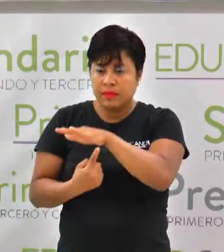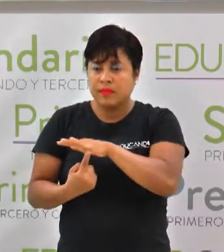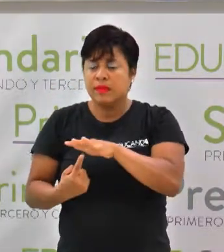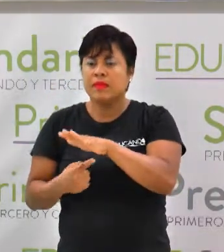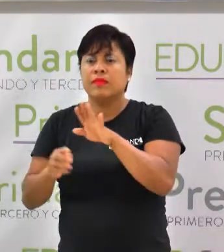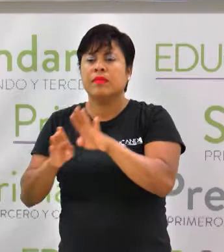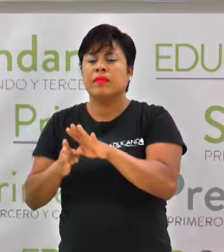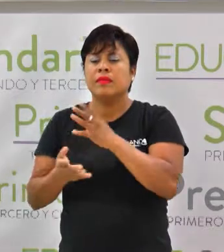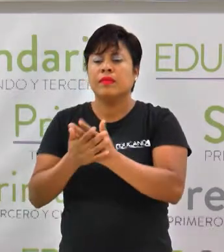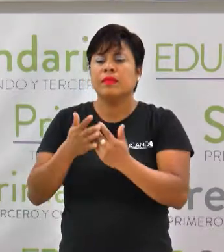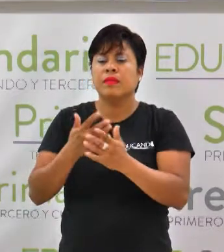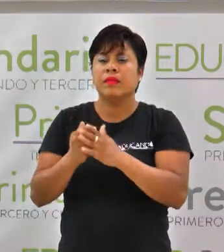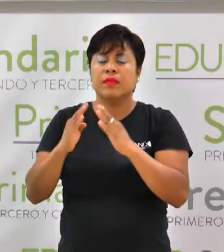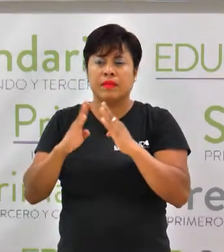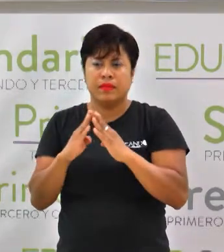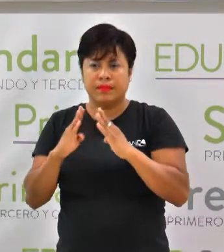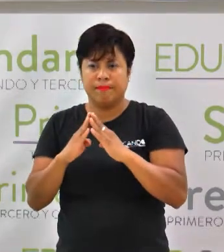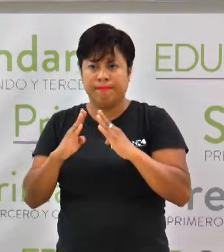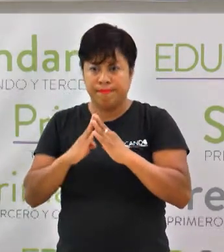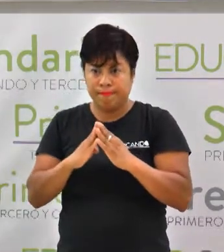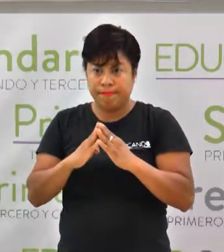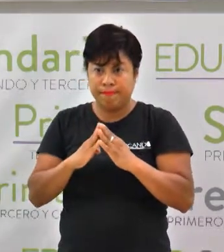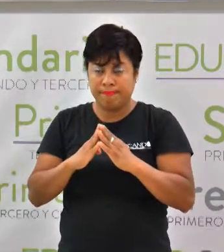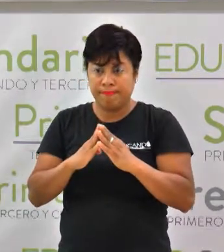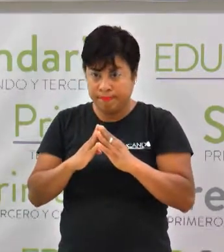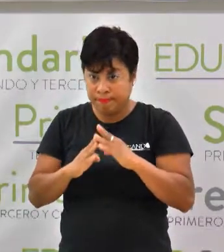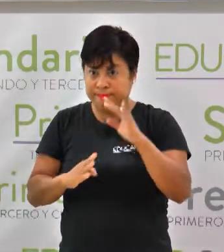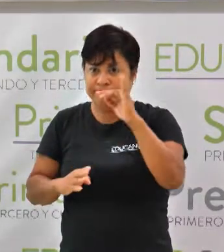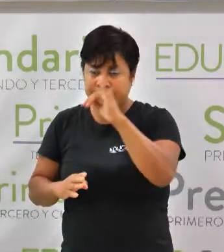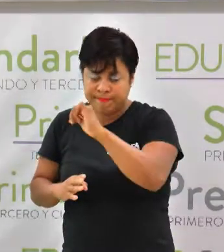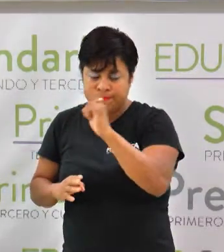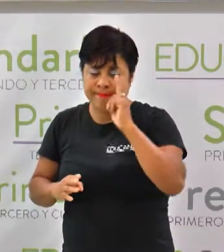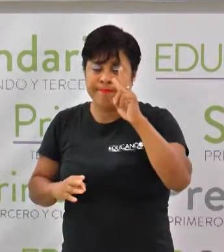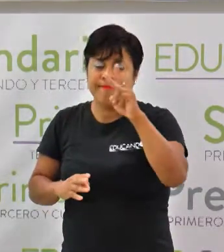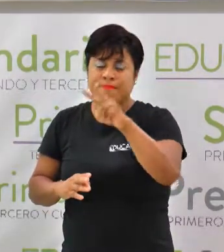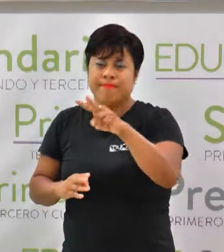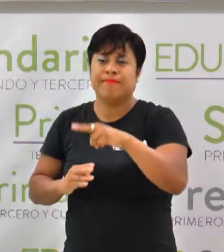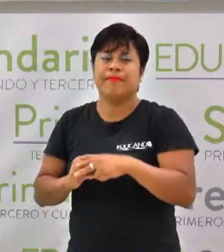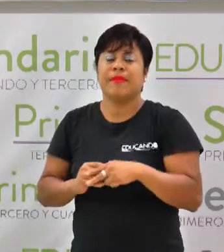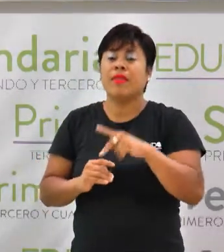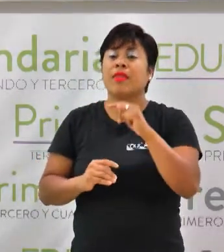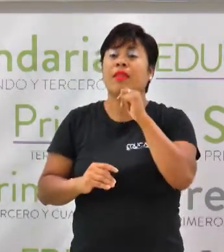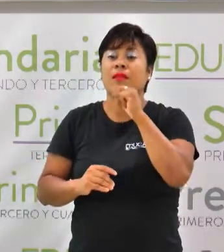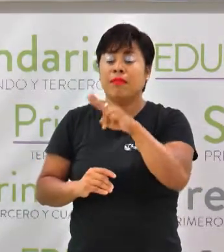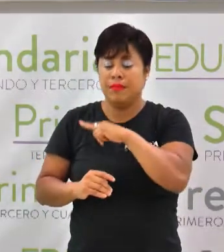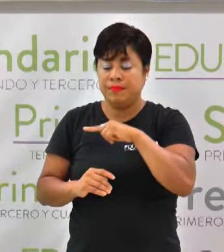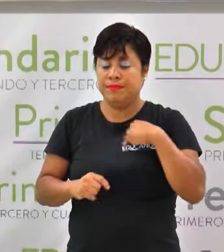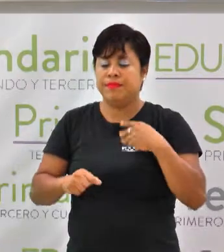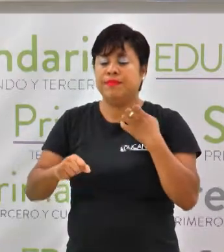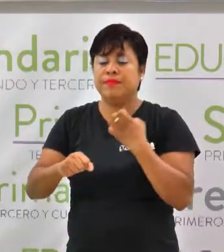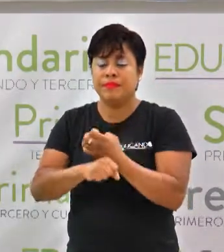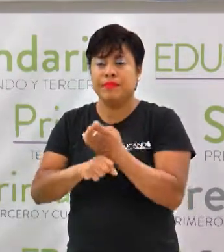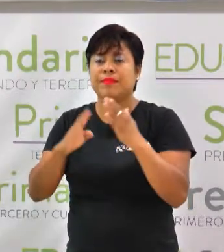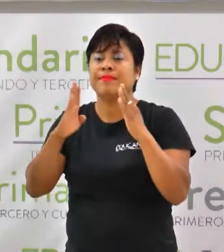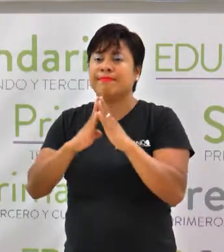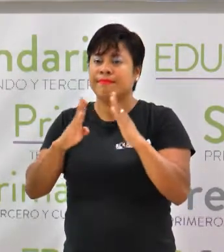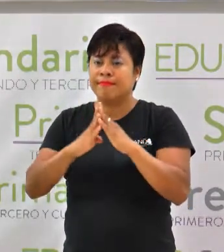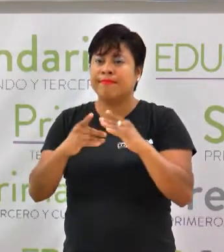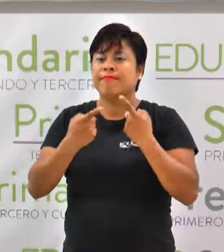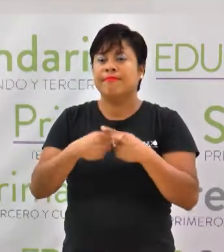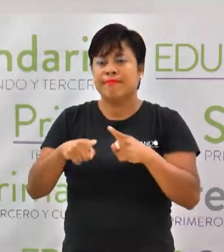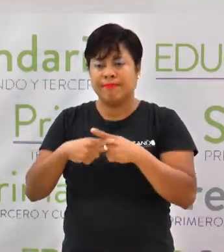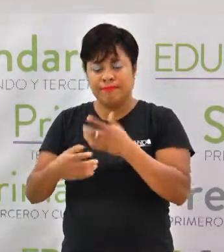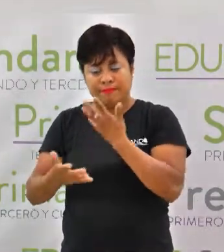tu localidad cómo están construidas las casas? Sí, claro que sí lo has visto. También en nuestro estado las casas